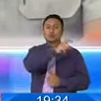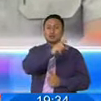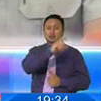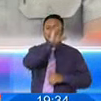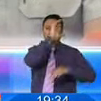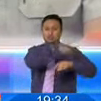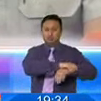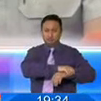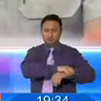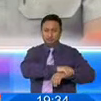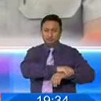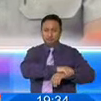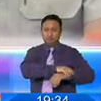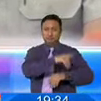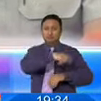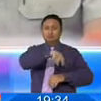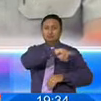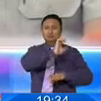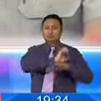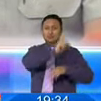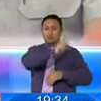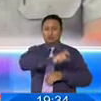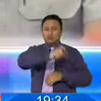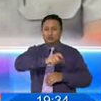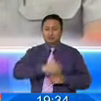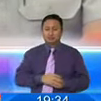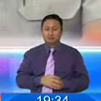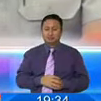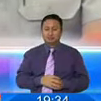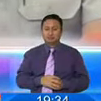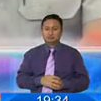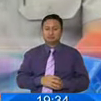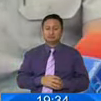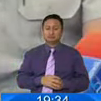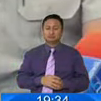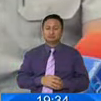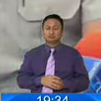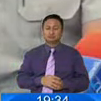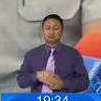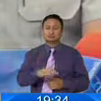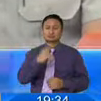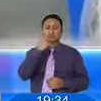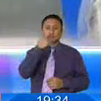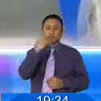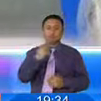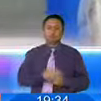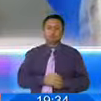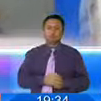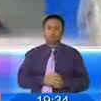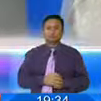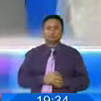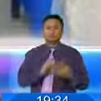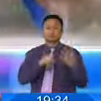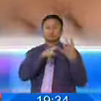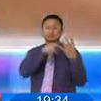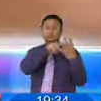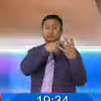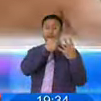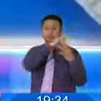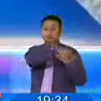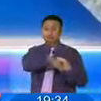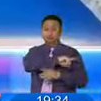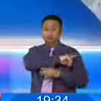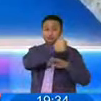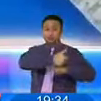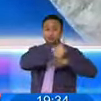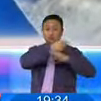4 ciudadanos de nacionalidad ecuatoriana de sexo masculino. 4 personas detenidas que, según las